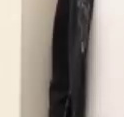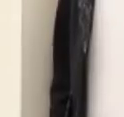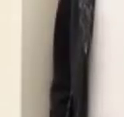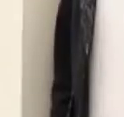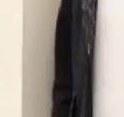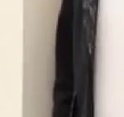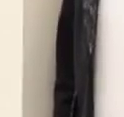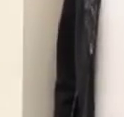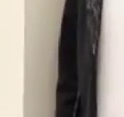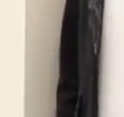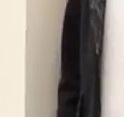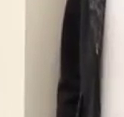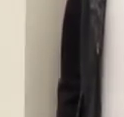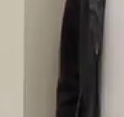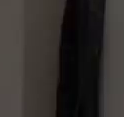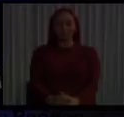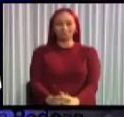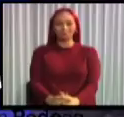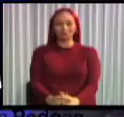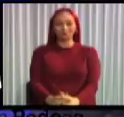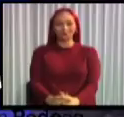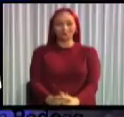hablamos claro y directo.